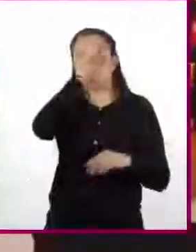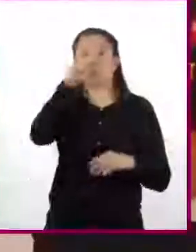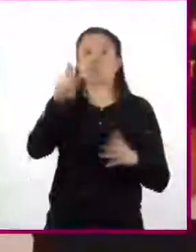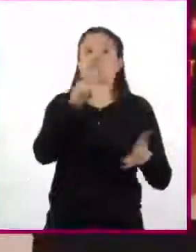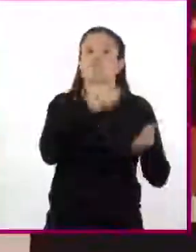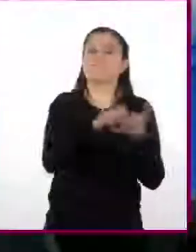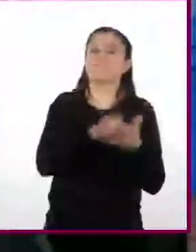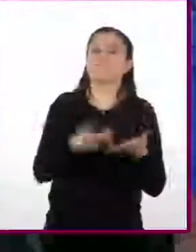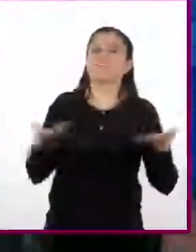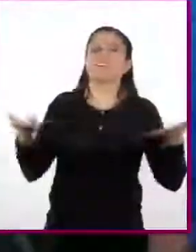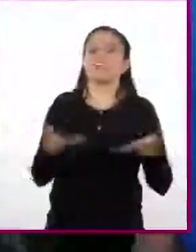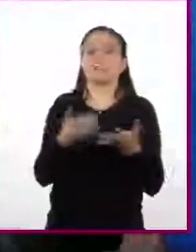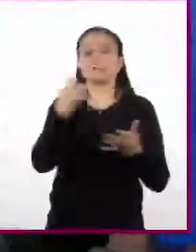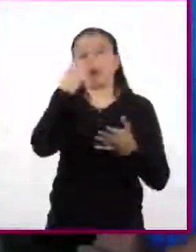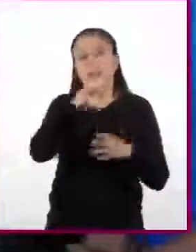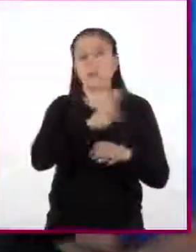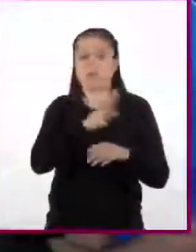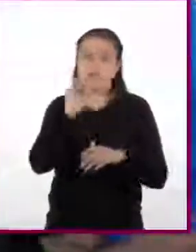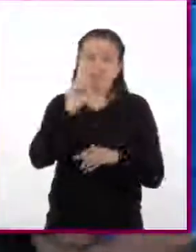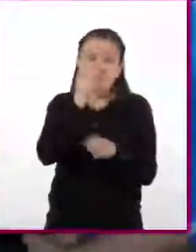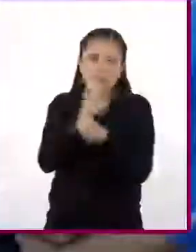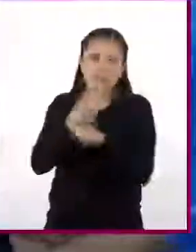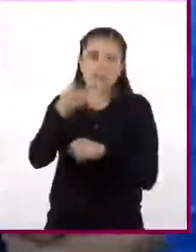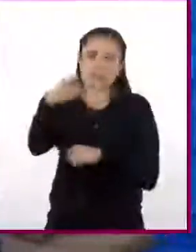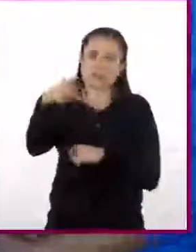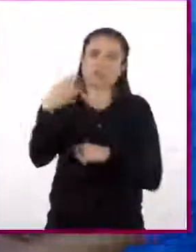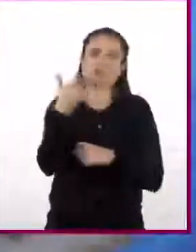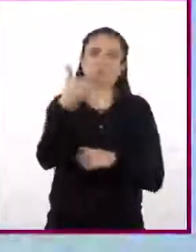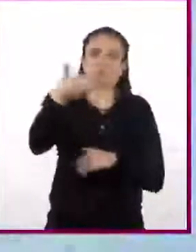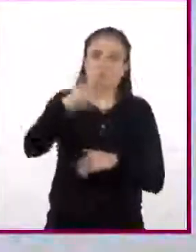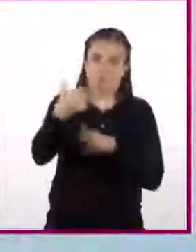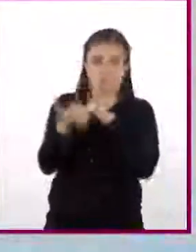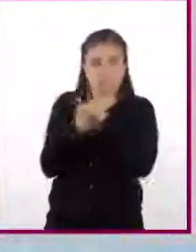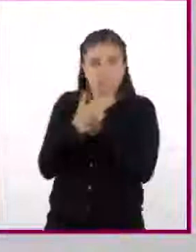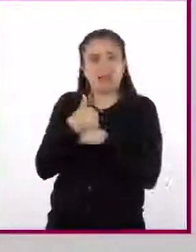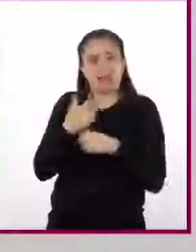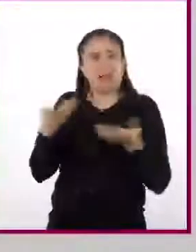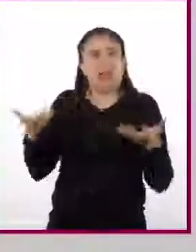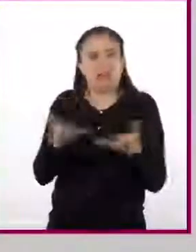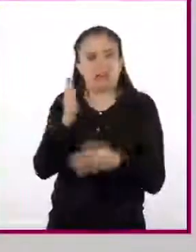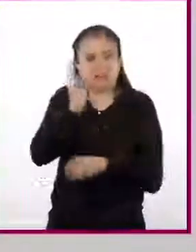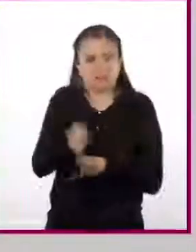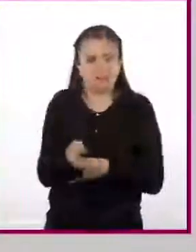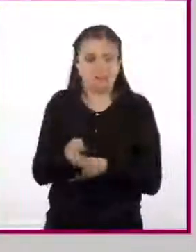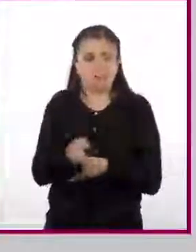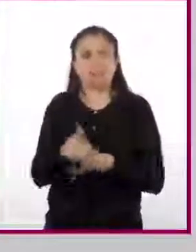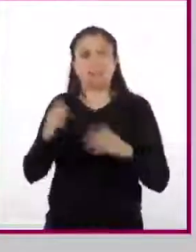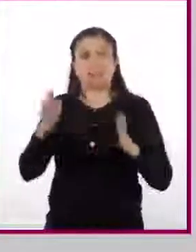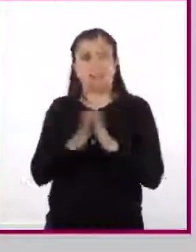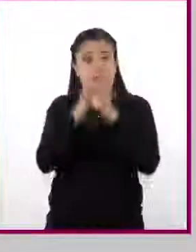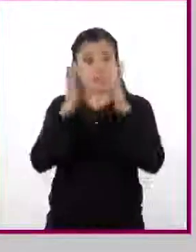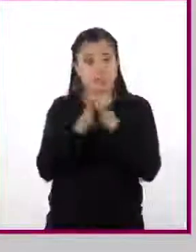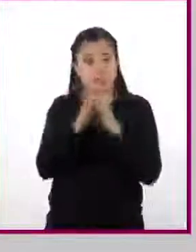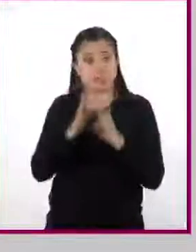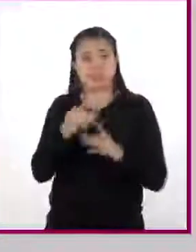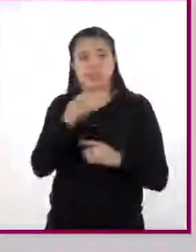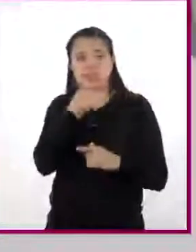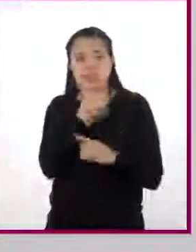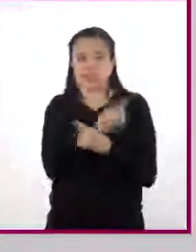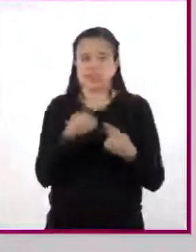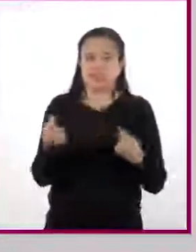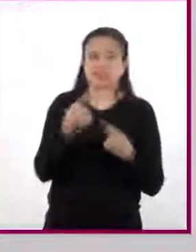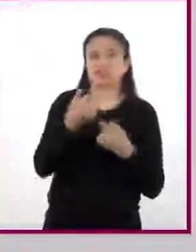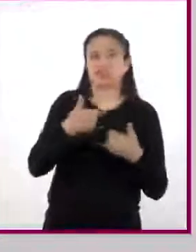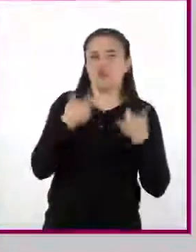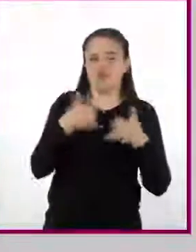sido valorada y tomada en cuenta su solicitud. Un espacio en el que pueden participar los jóvenes, las niñas y